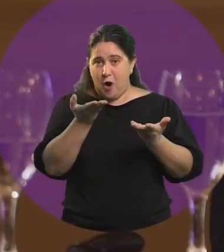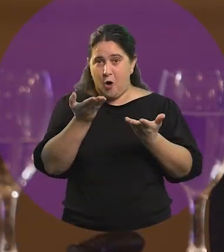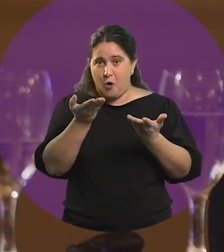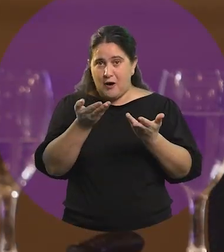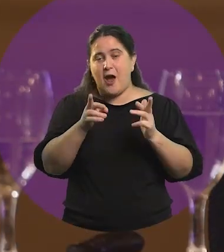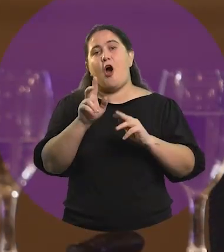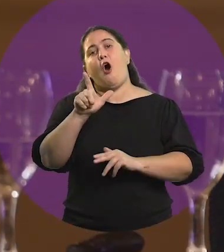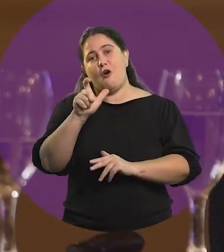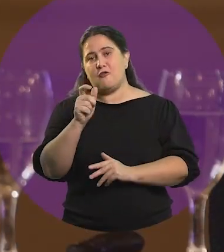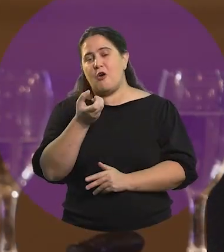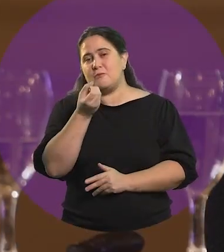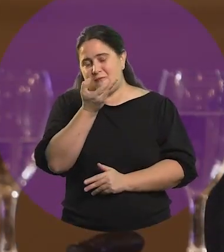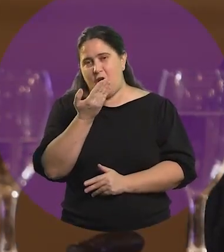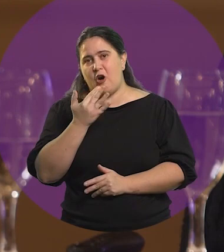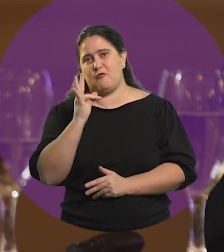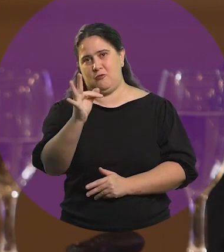presente, el futuro mejora.